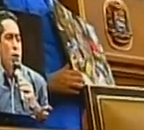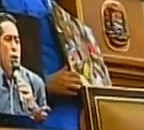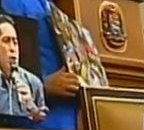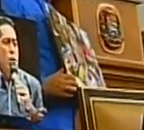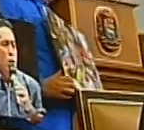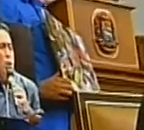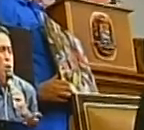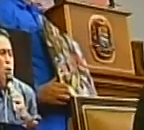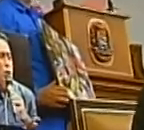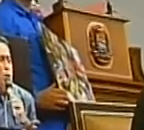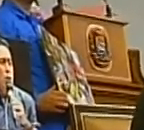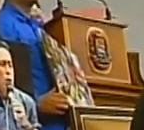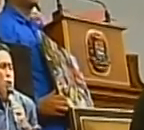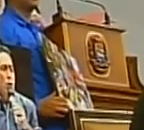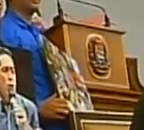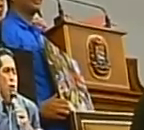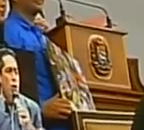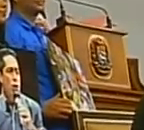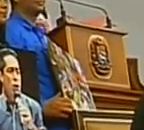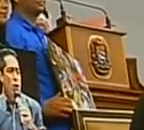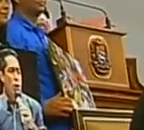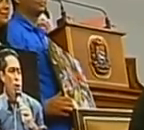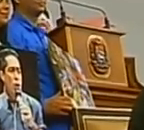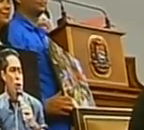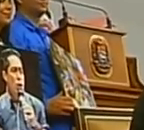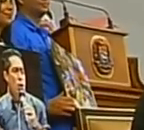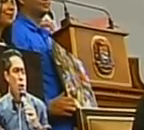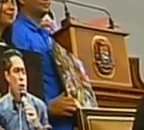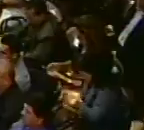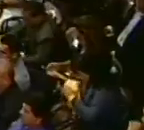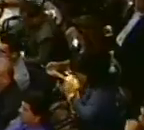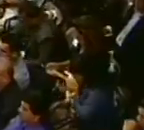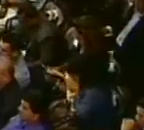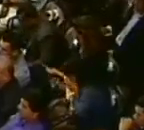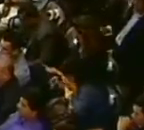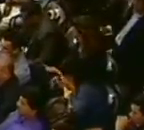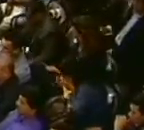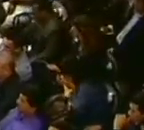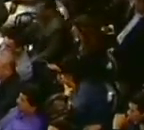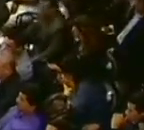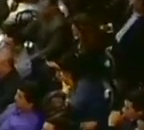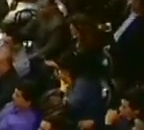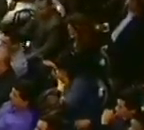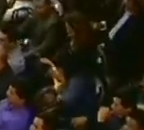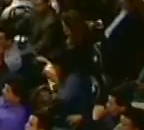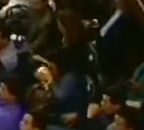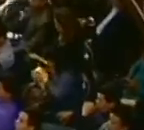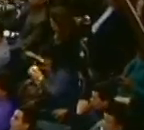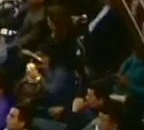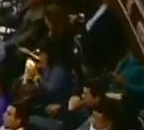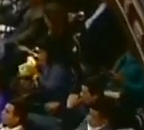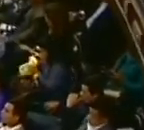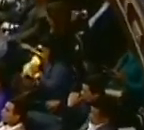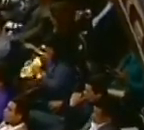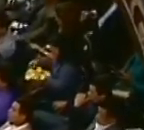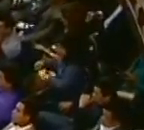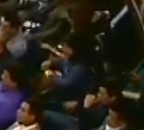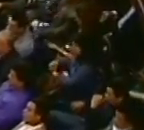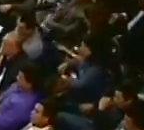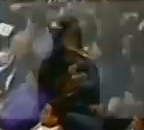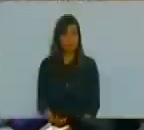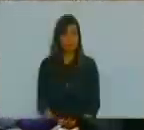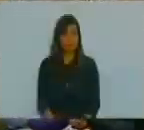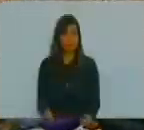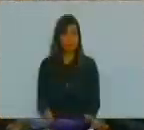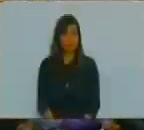misión jóvenes de la patria robert serra las brigadas robert serra cada una de ellas se convierte en una brigada de paz y una brigada para